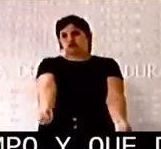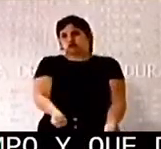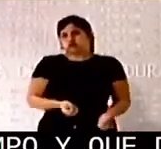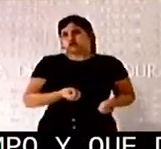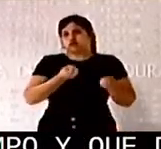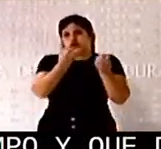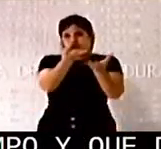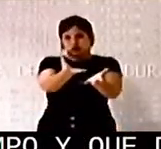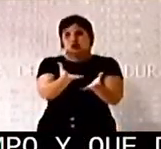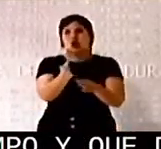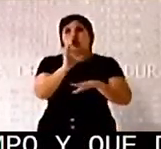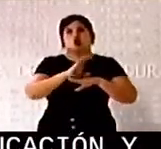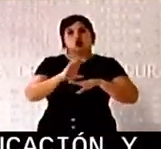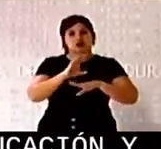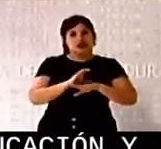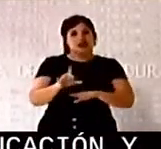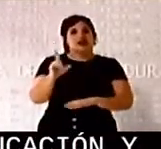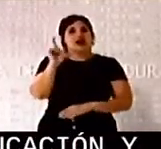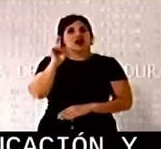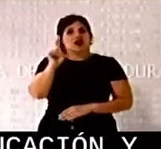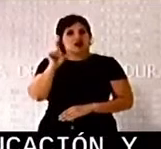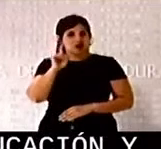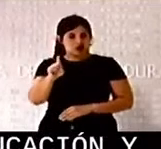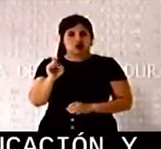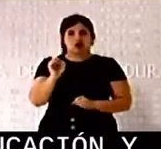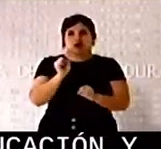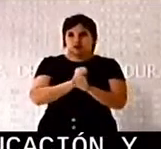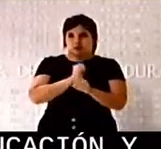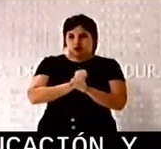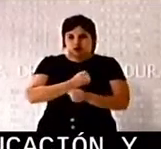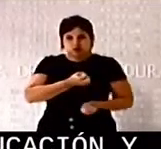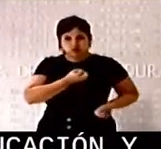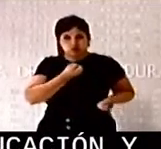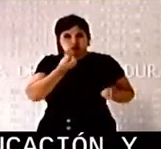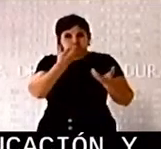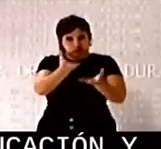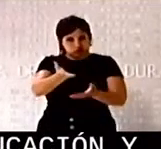consejera de Educación y Empleo de la Junta de Extremadura.